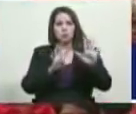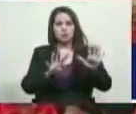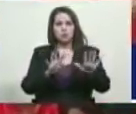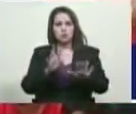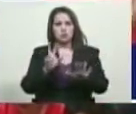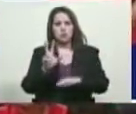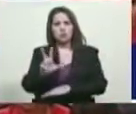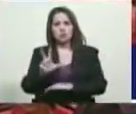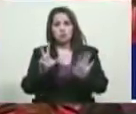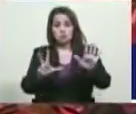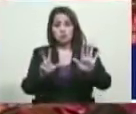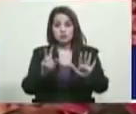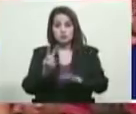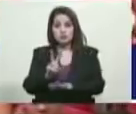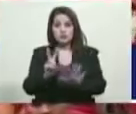Táchira,